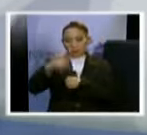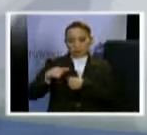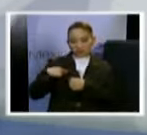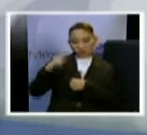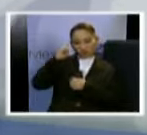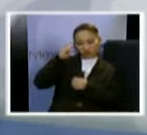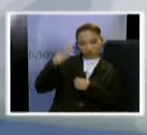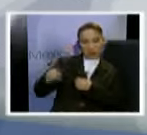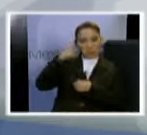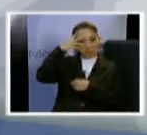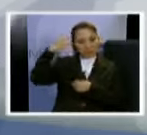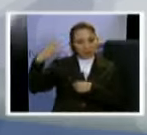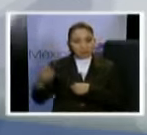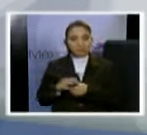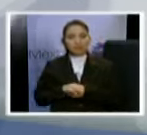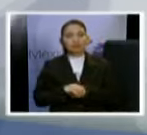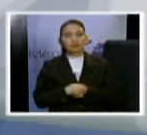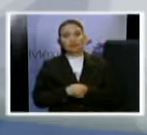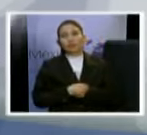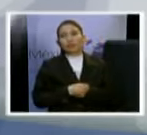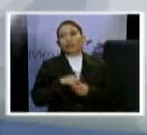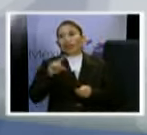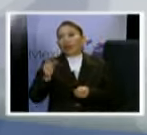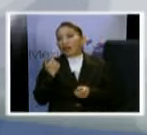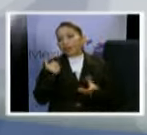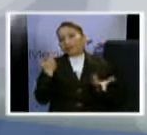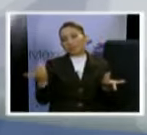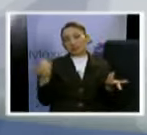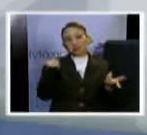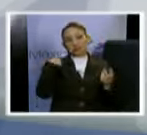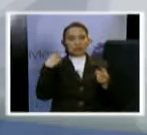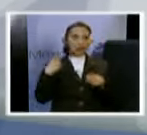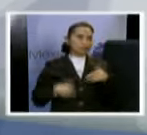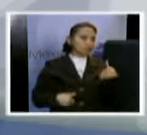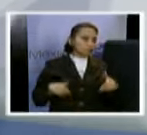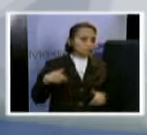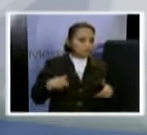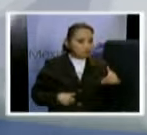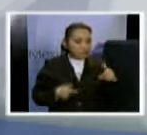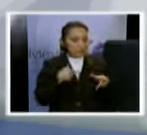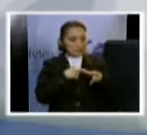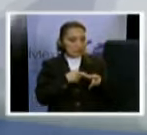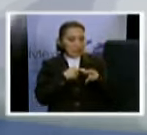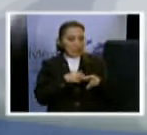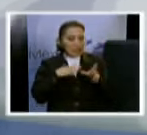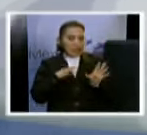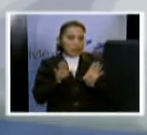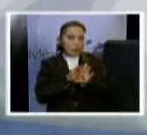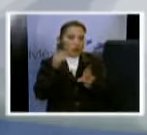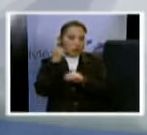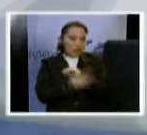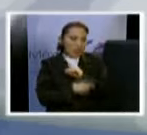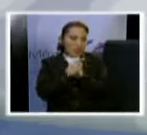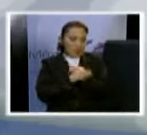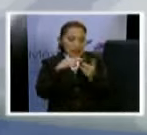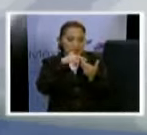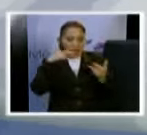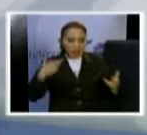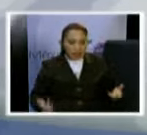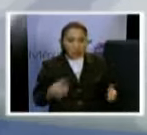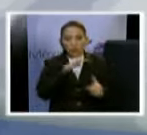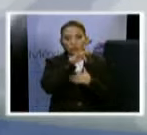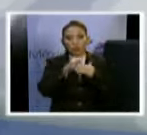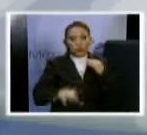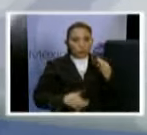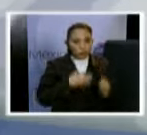con respecto a las visas. Es un irritante que ha permeado y contaminado toda la relación a